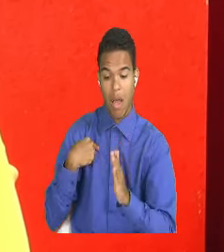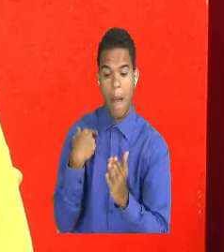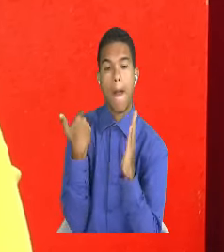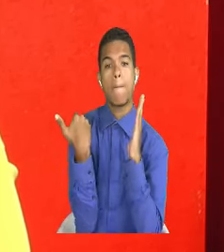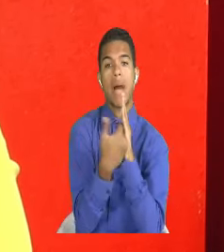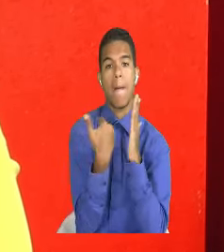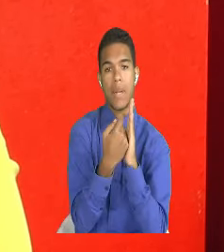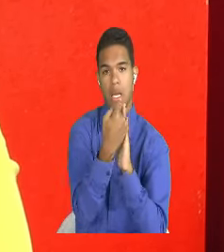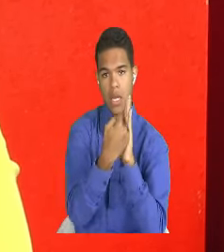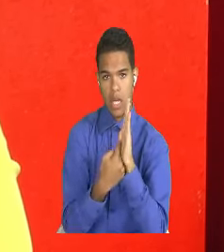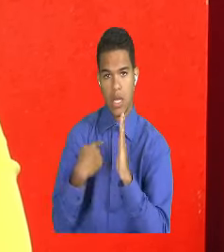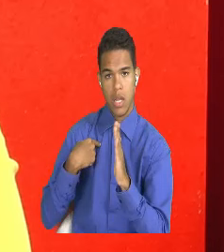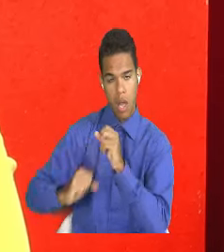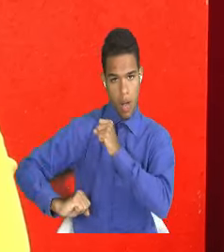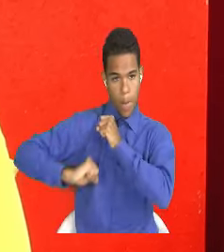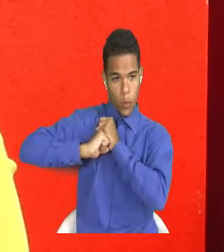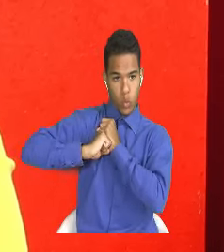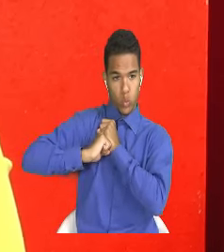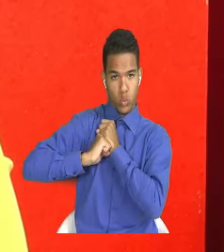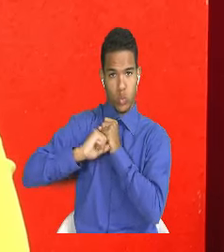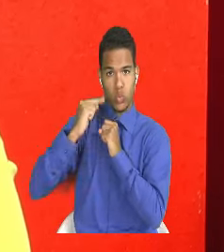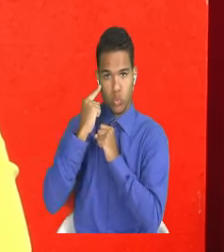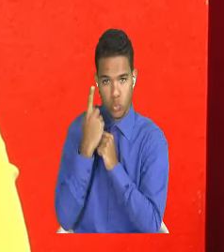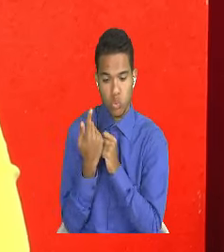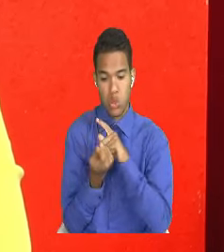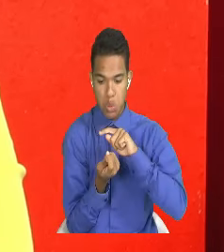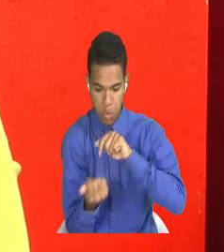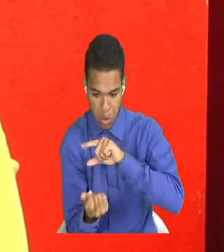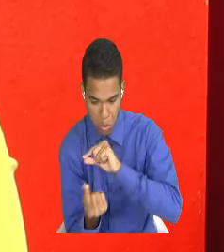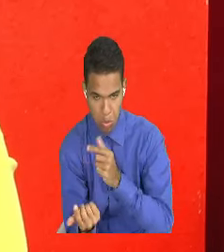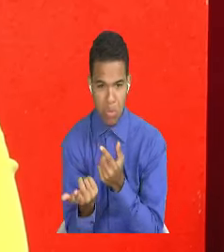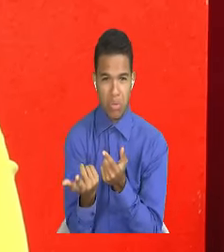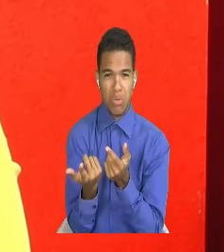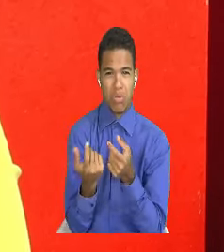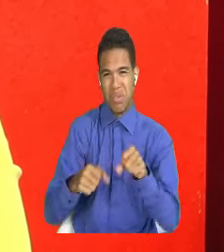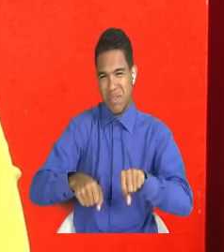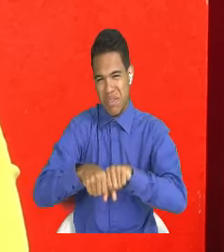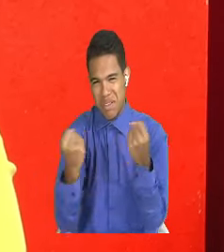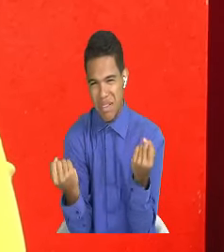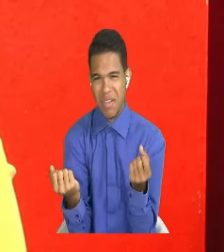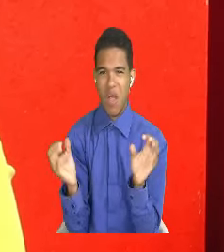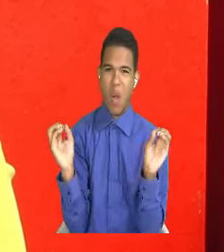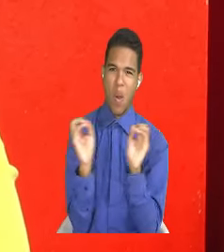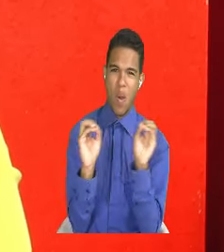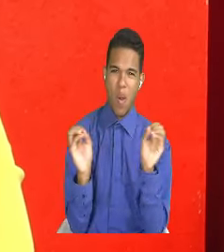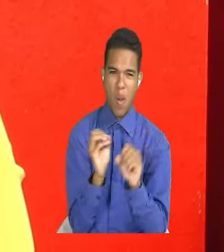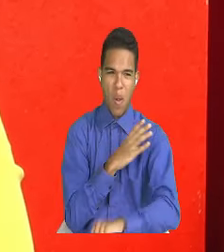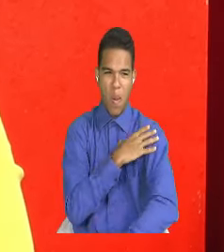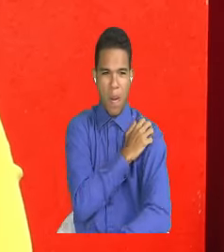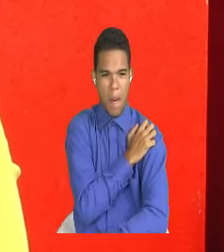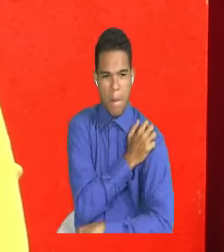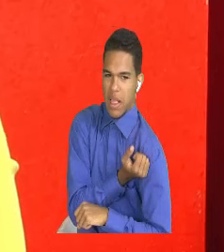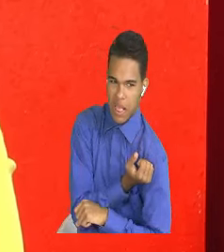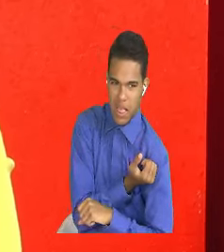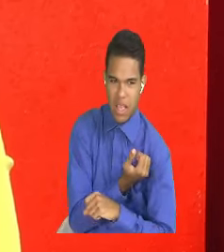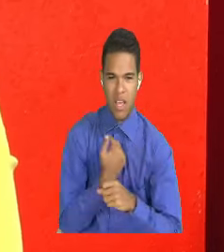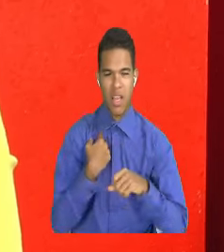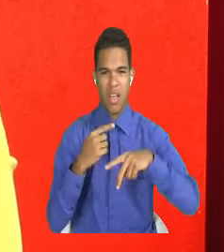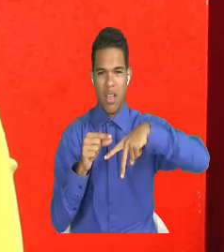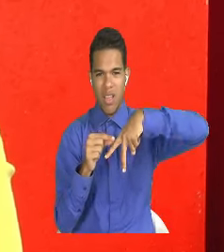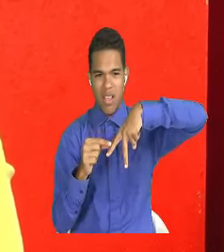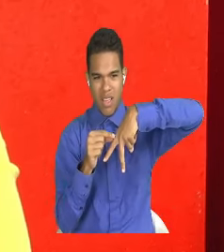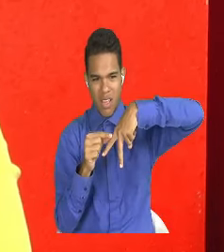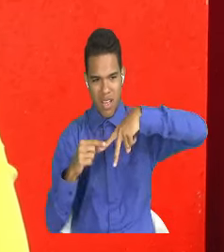la reclamación con el fin de que se le indemnicen los daños que se le causaron o las incapacidades o todos los gastos